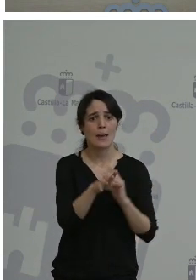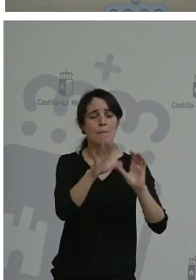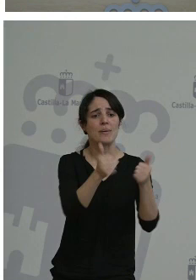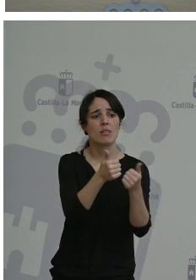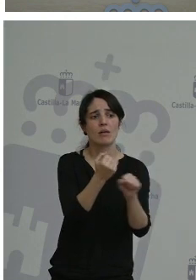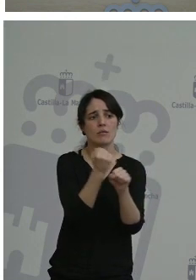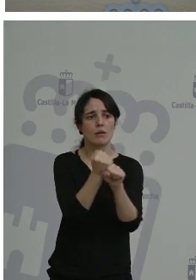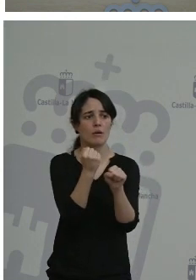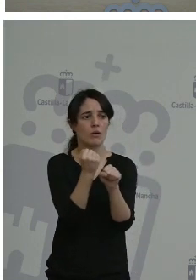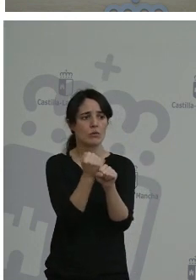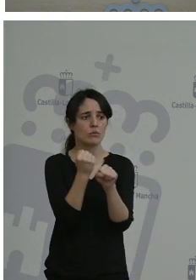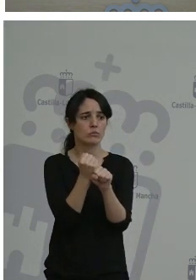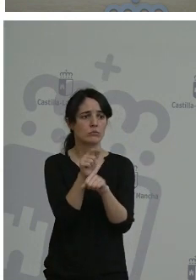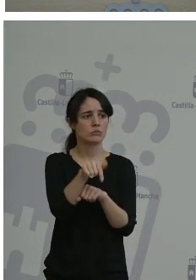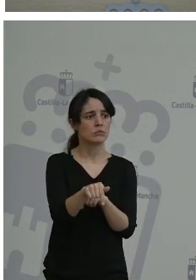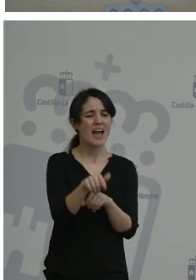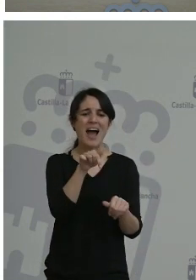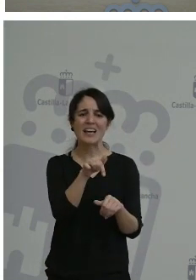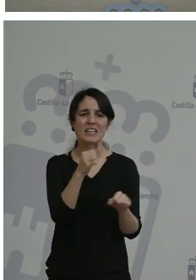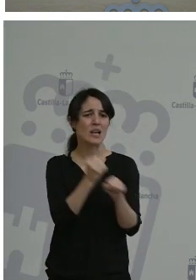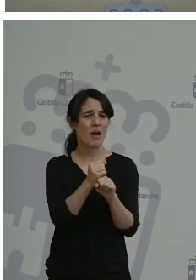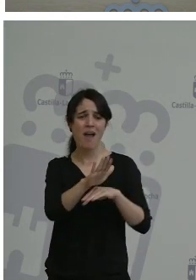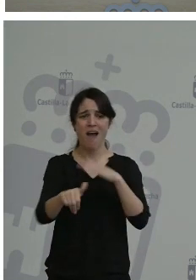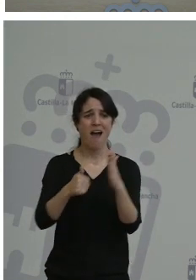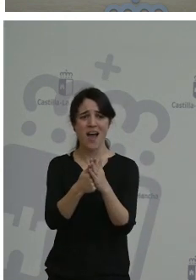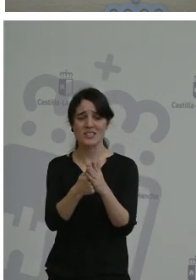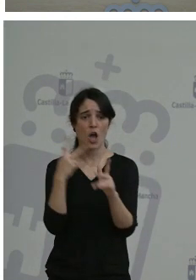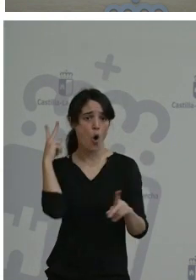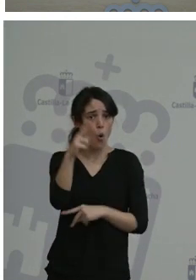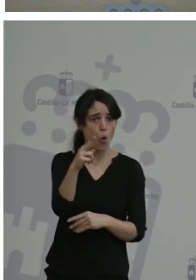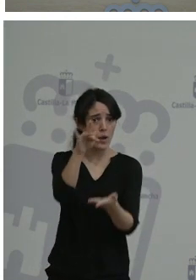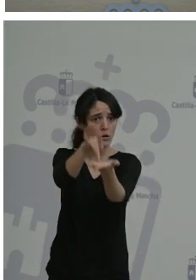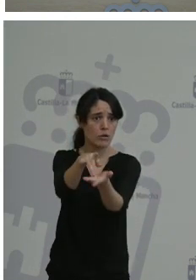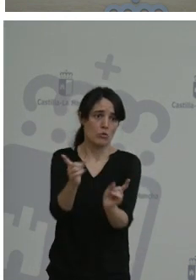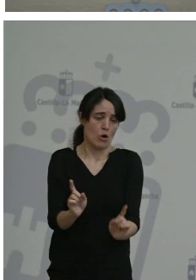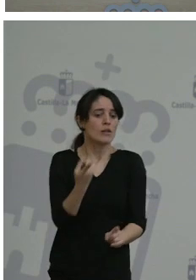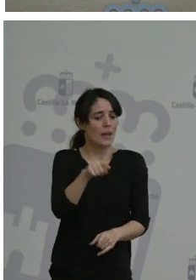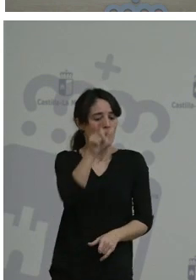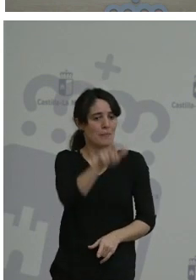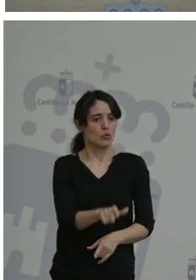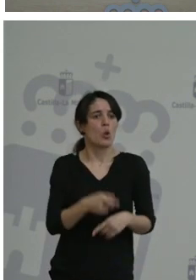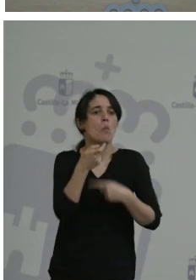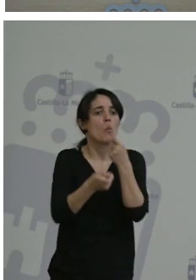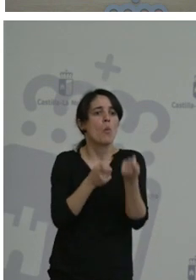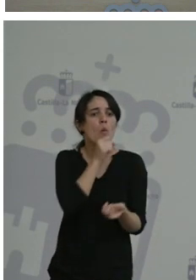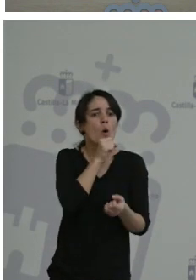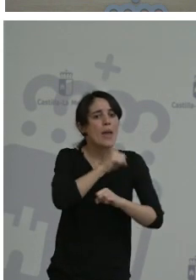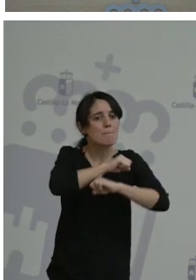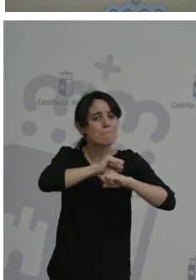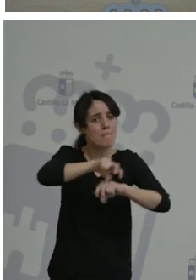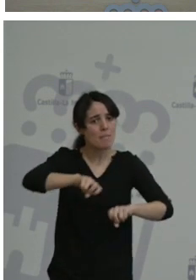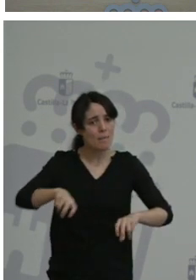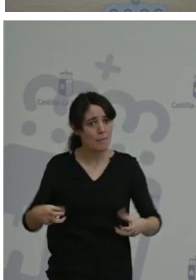que va a estar de esta manera hasta el momento de su jubilación, sino que esta persona también va a ir envejeciendo, va a necesitar unos cambios en su vida y sobre todo